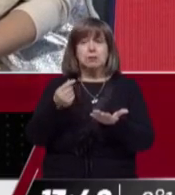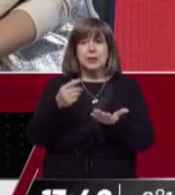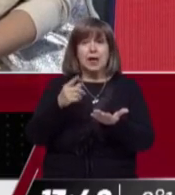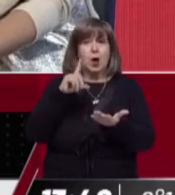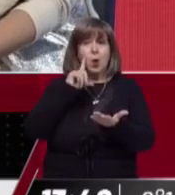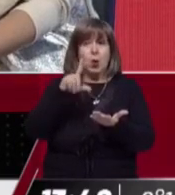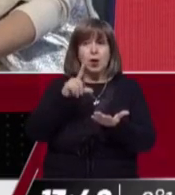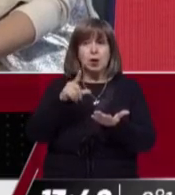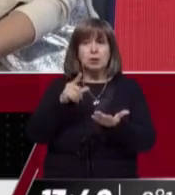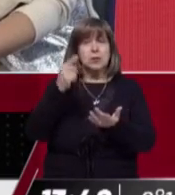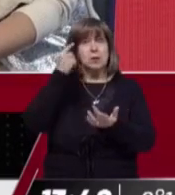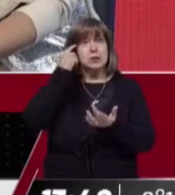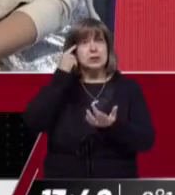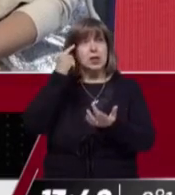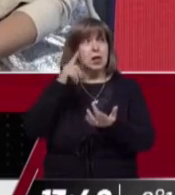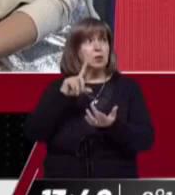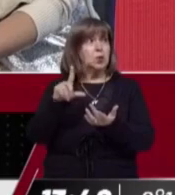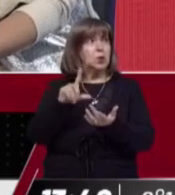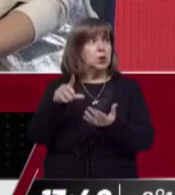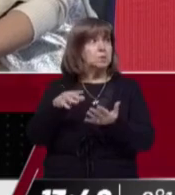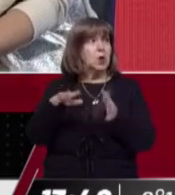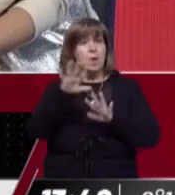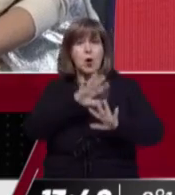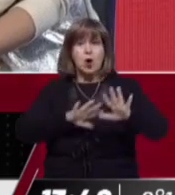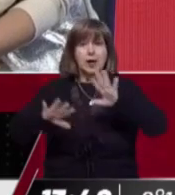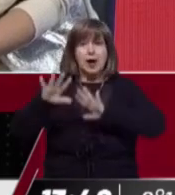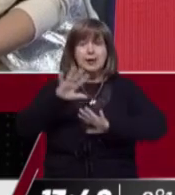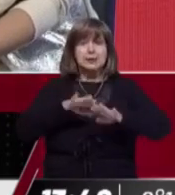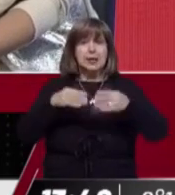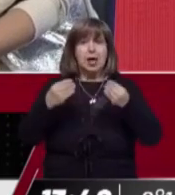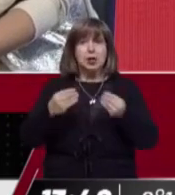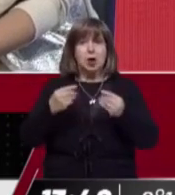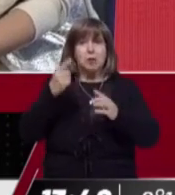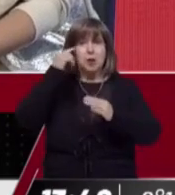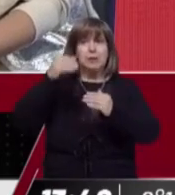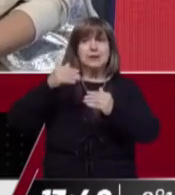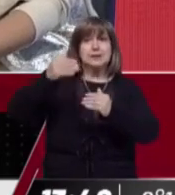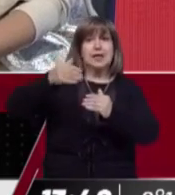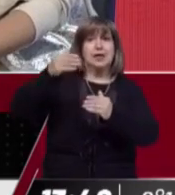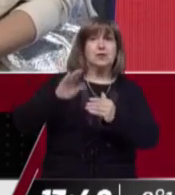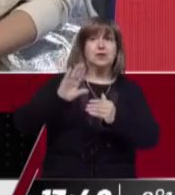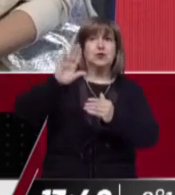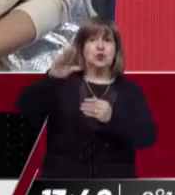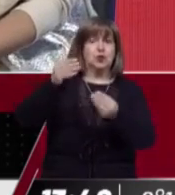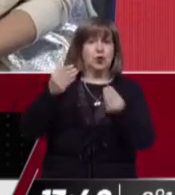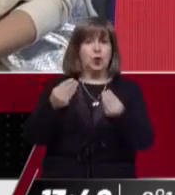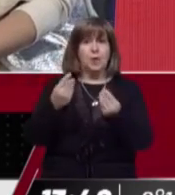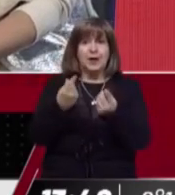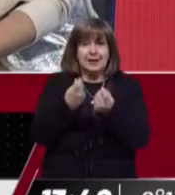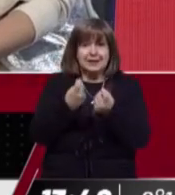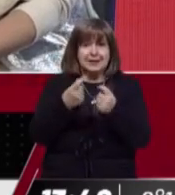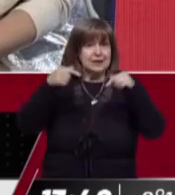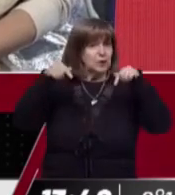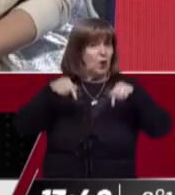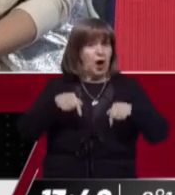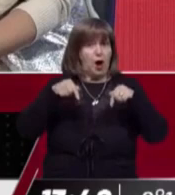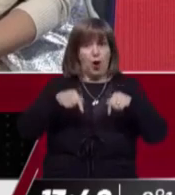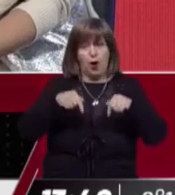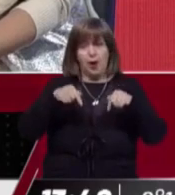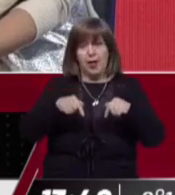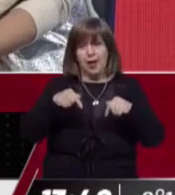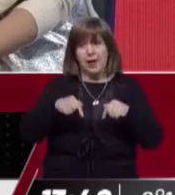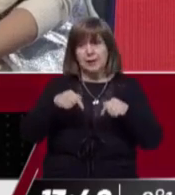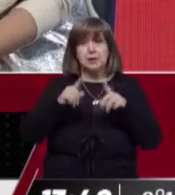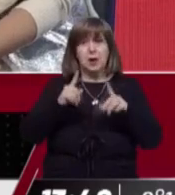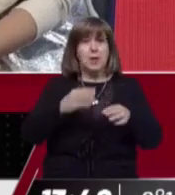tiempos para pensarlo Para organizarnos para pensar hacia adelante eh urge los tiempos también en en